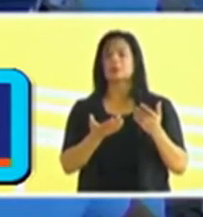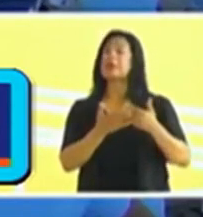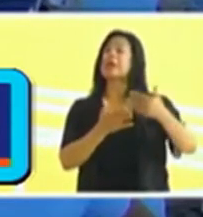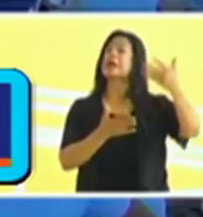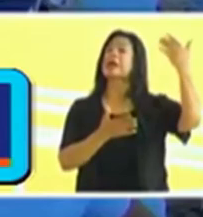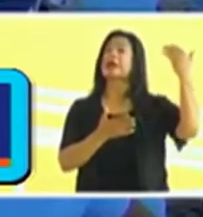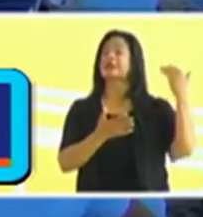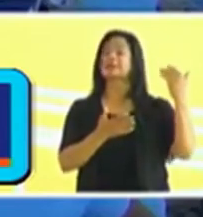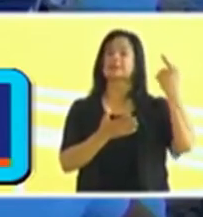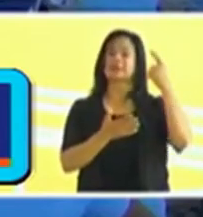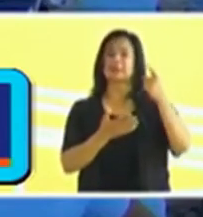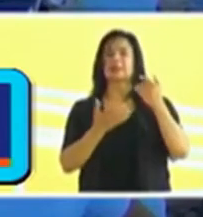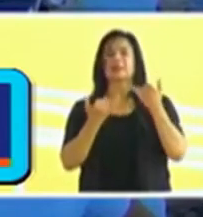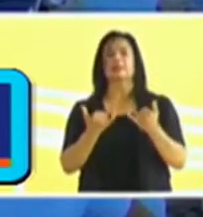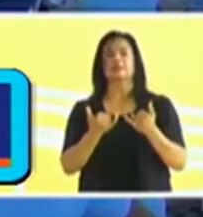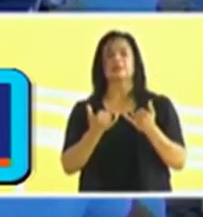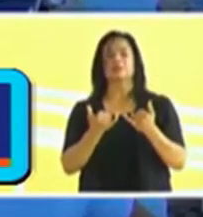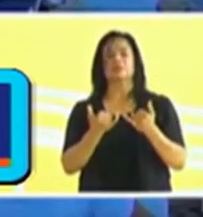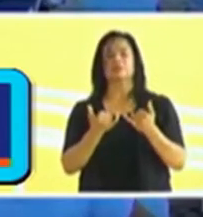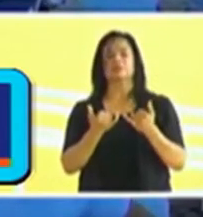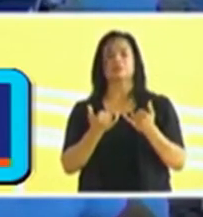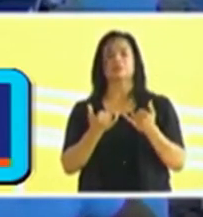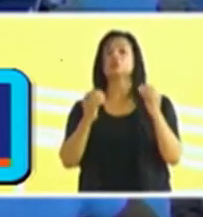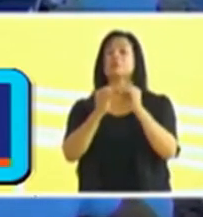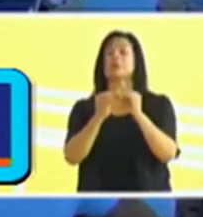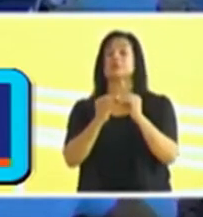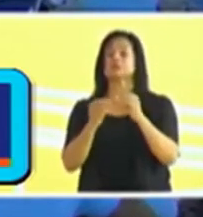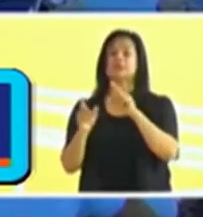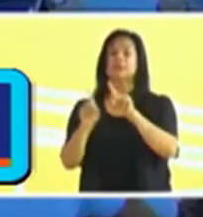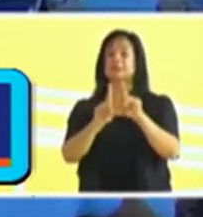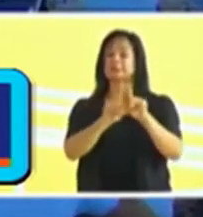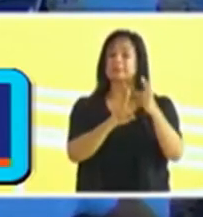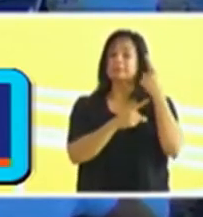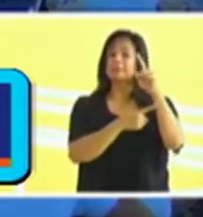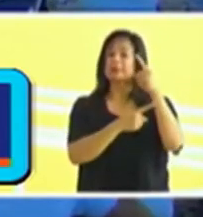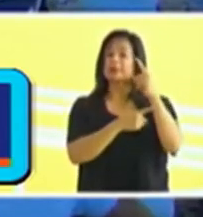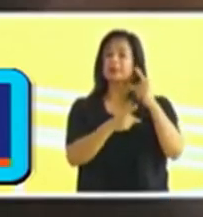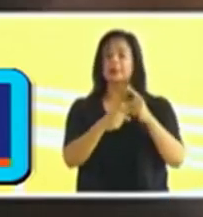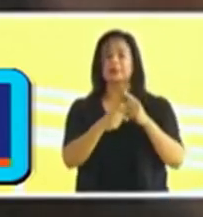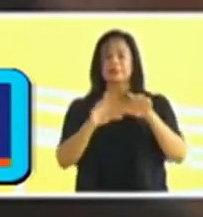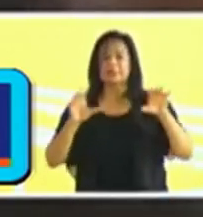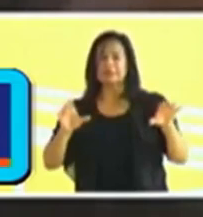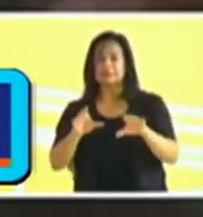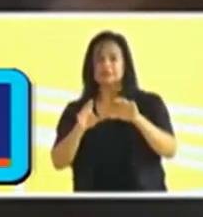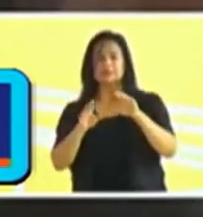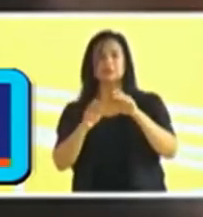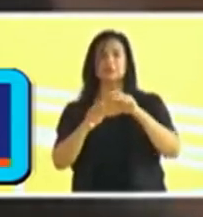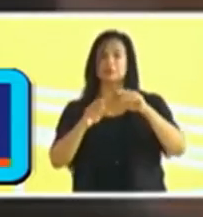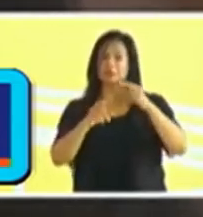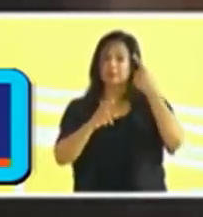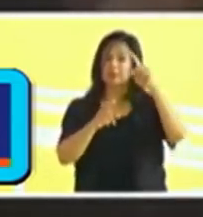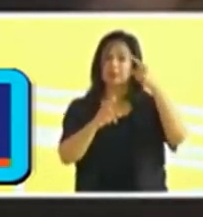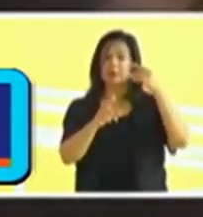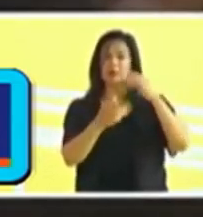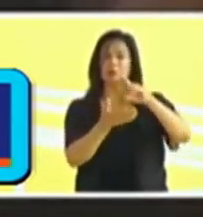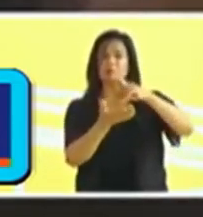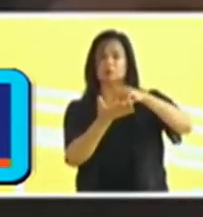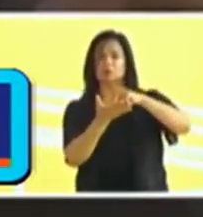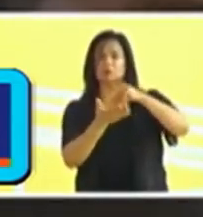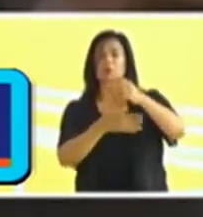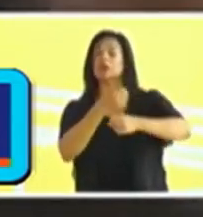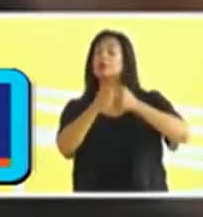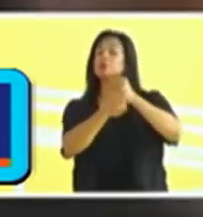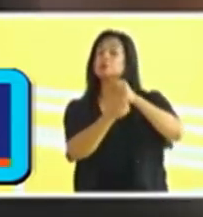cómo pagar la educación de sus hijos. Una parte recibe, si está en el ámbito público, uniformes escolares y demás, pero sabemos